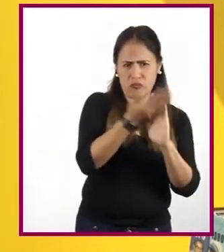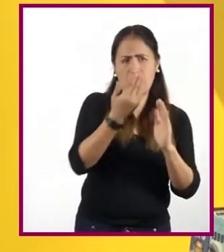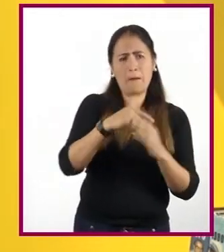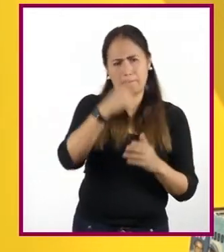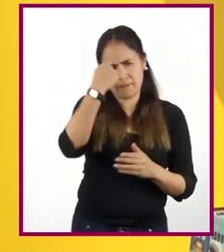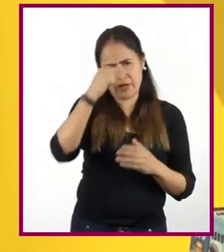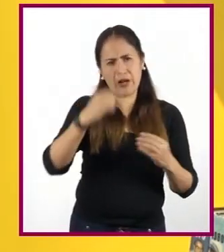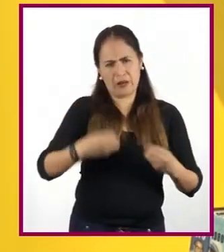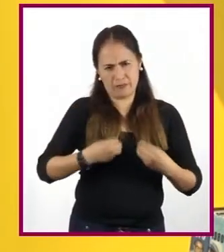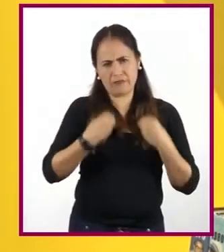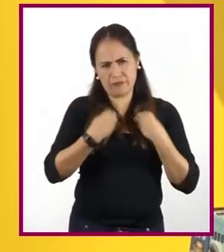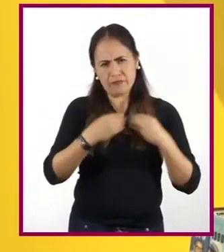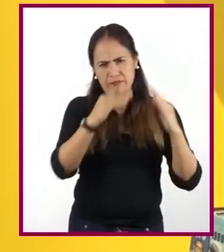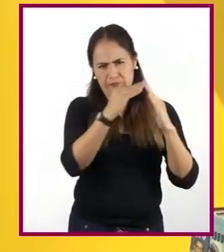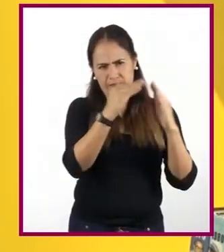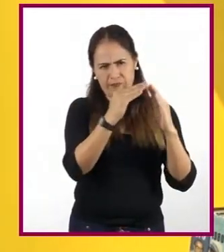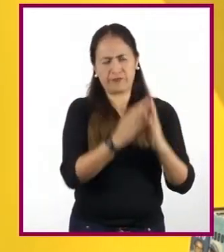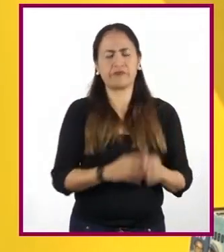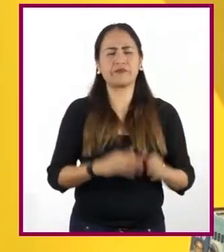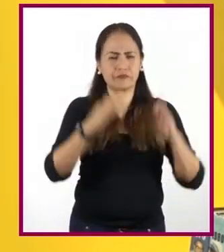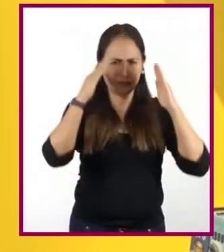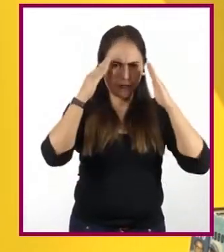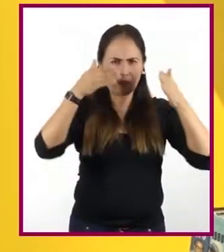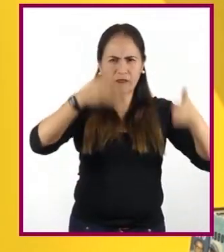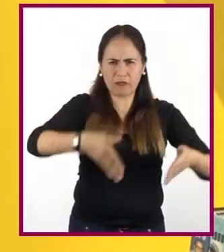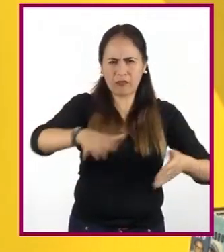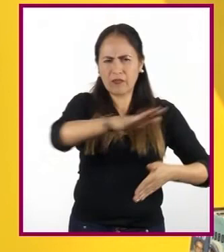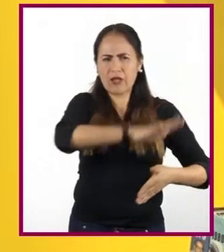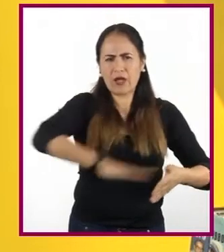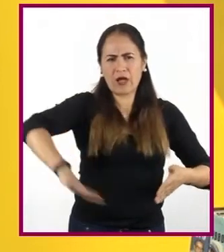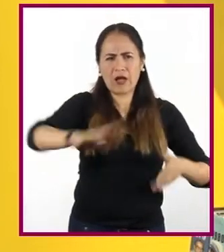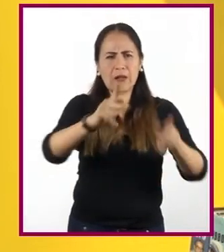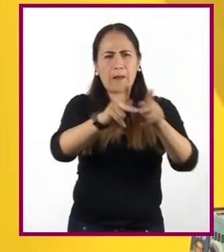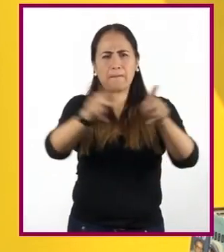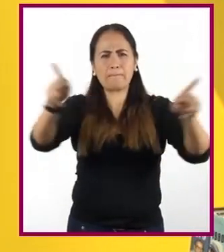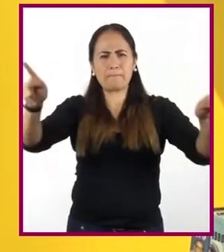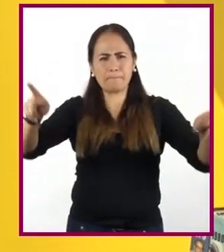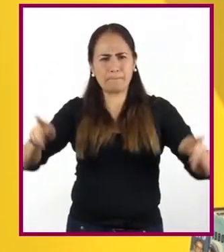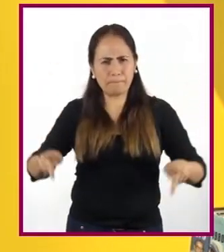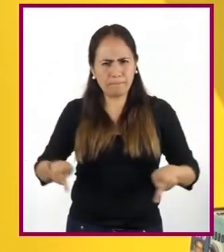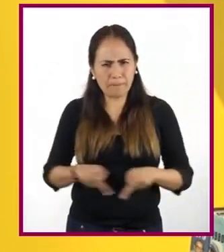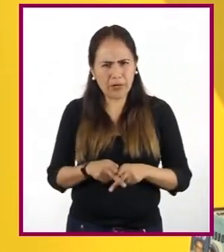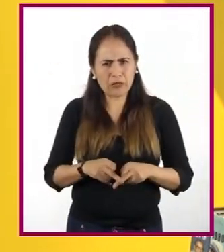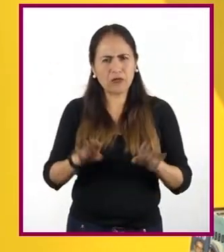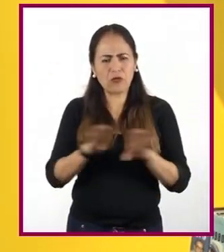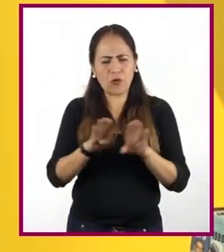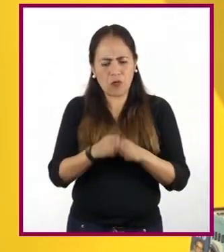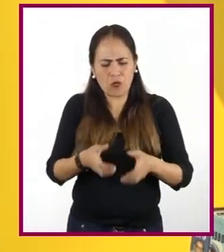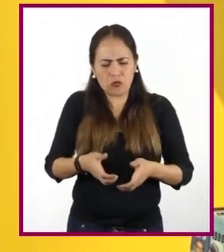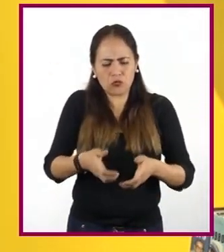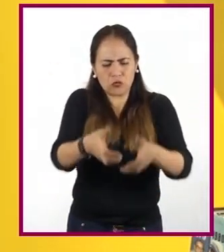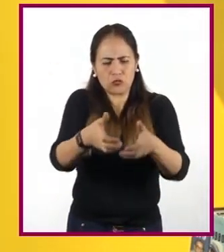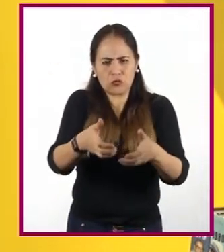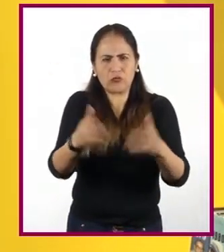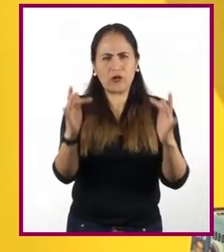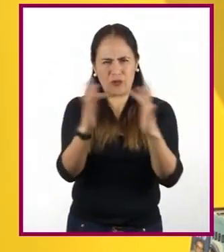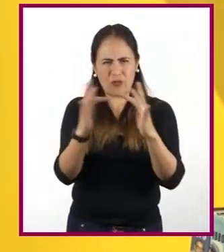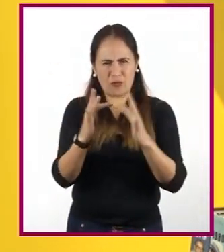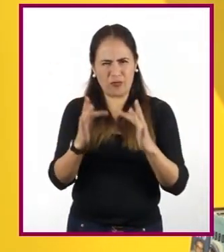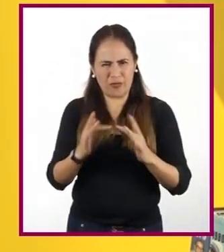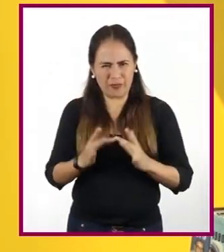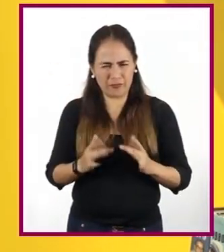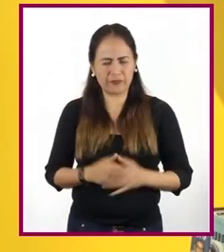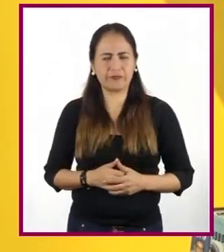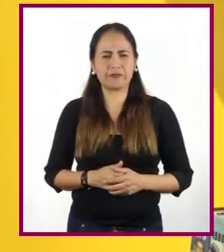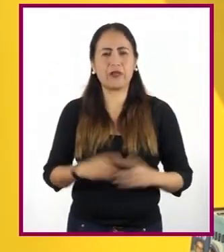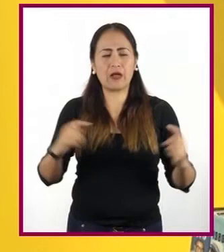vivía. Estos se concentraban alrededor de un patio comunicados entre sí por un sendero. Los templos se